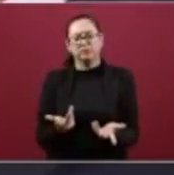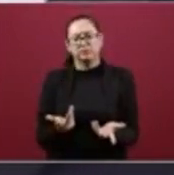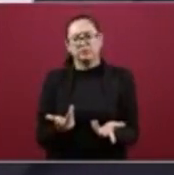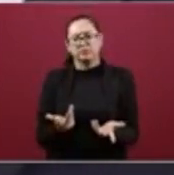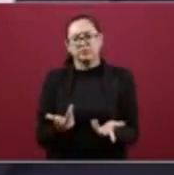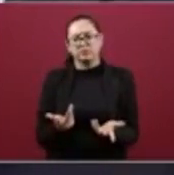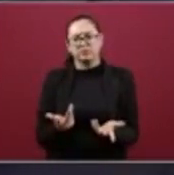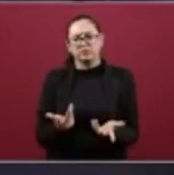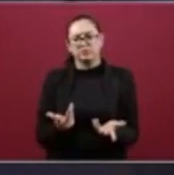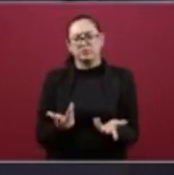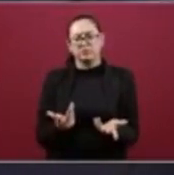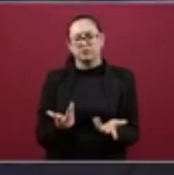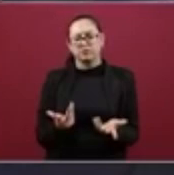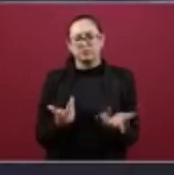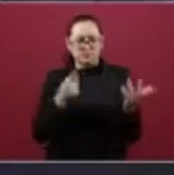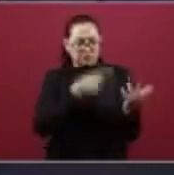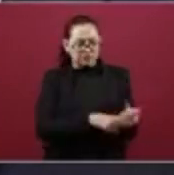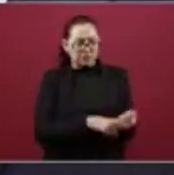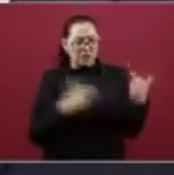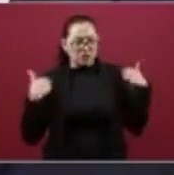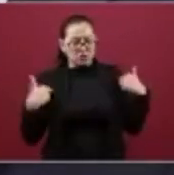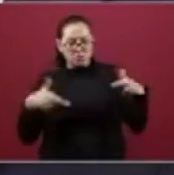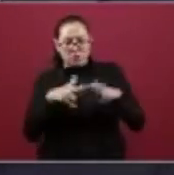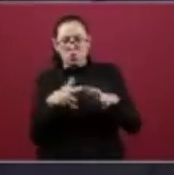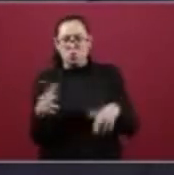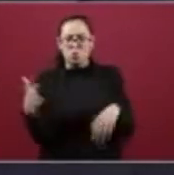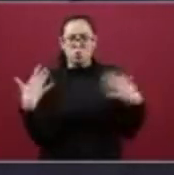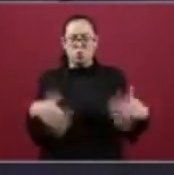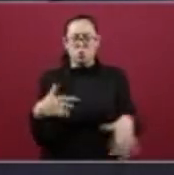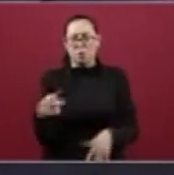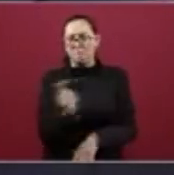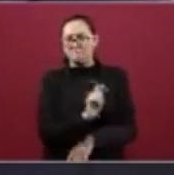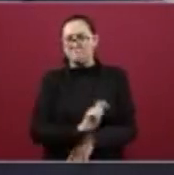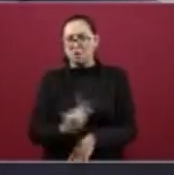hasta maestros eméritos,